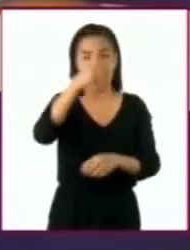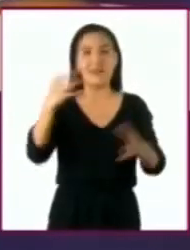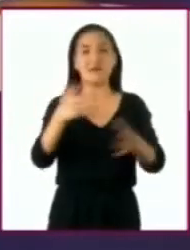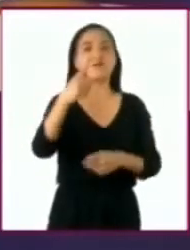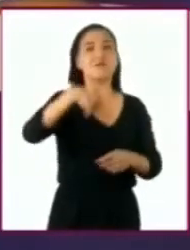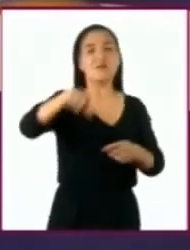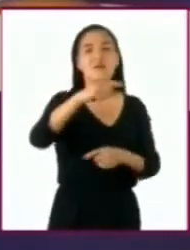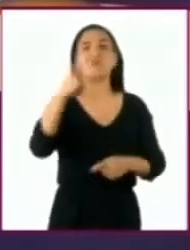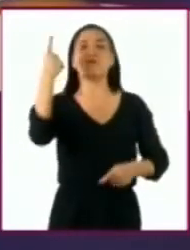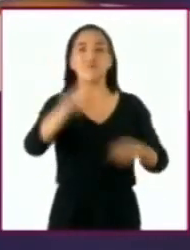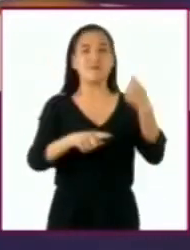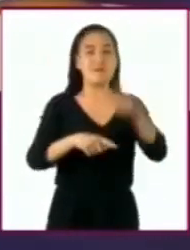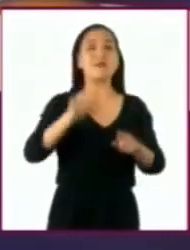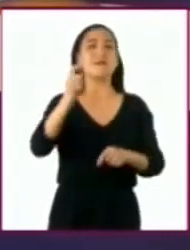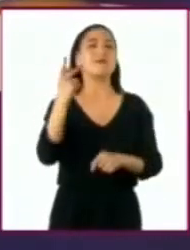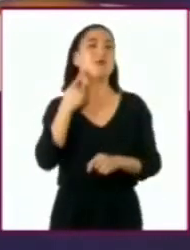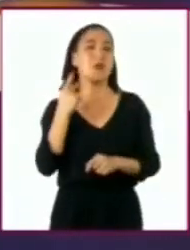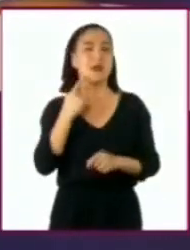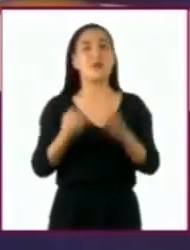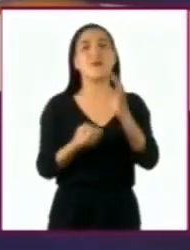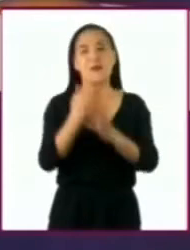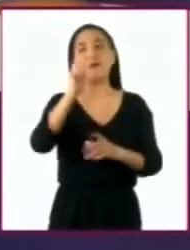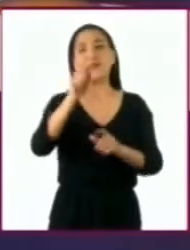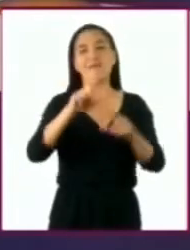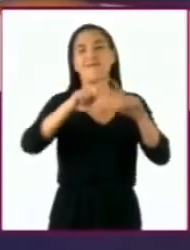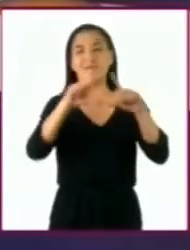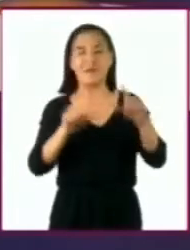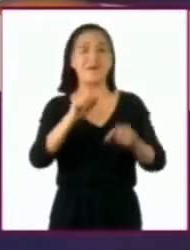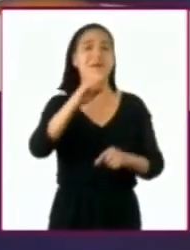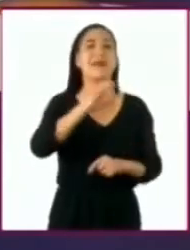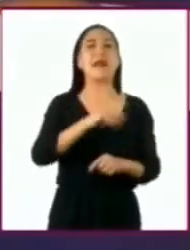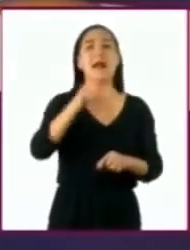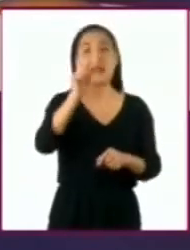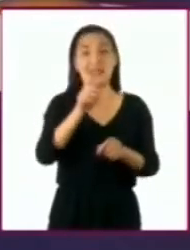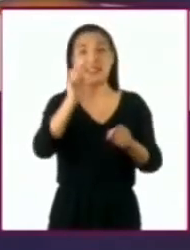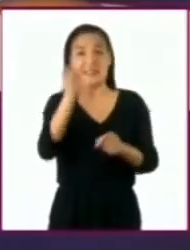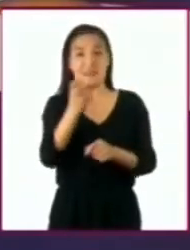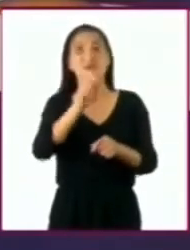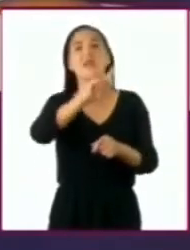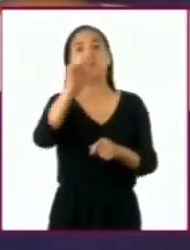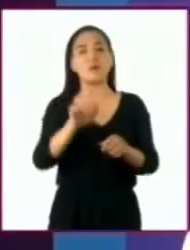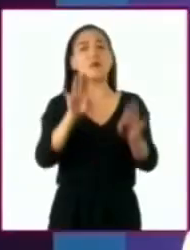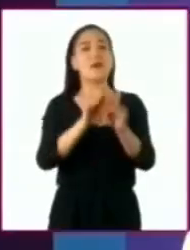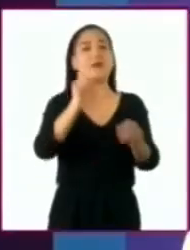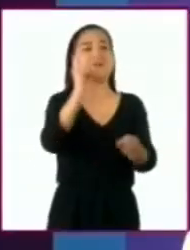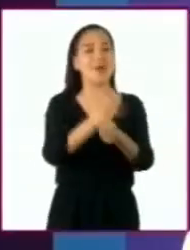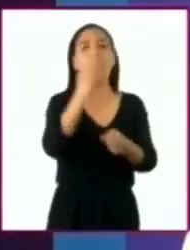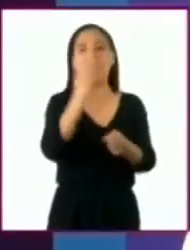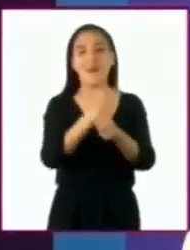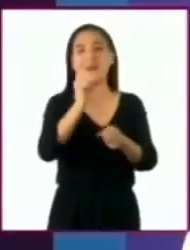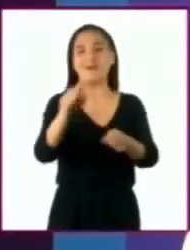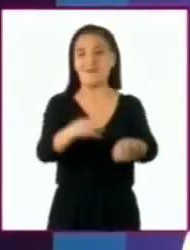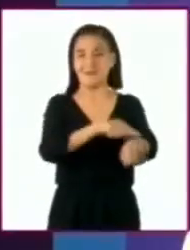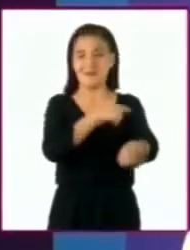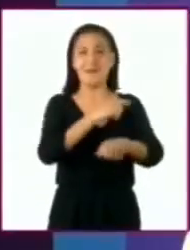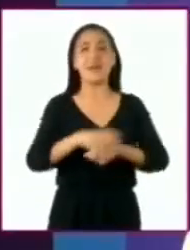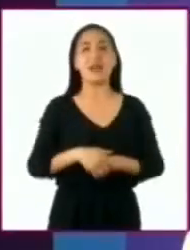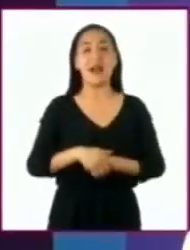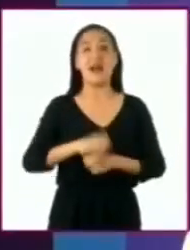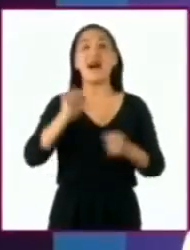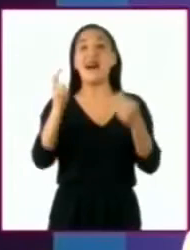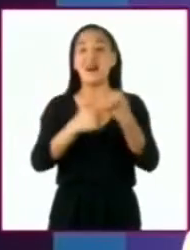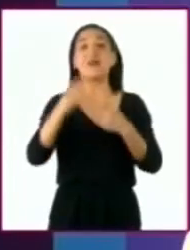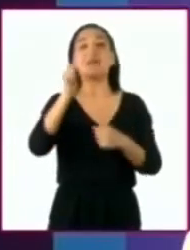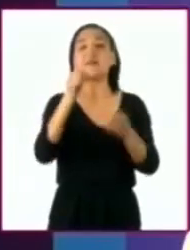Nueva España. También existen continuidades, pero eso lo descubriremos a lo largo de esta sesión. Algo muy importante que no deben